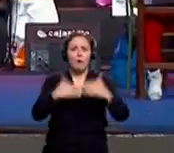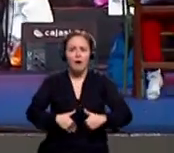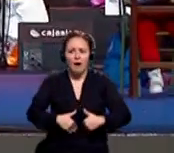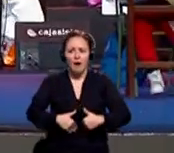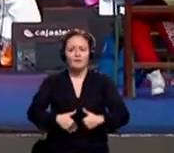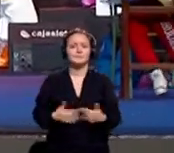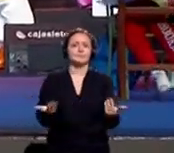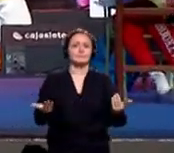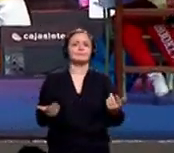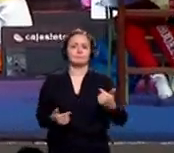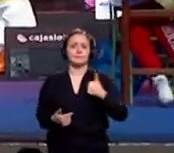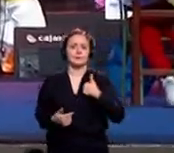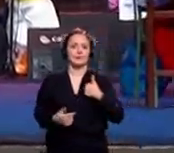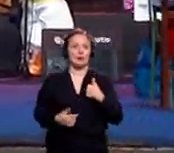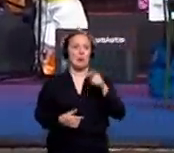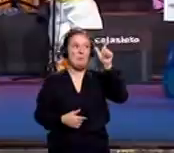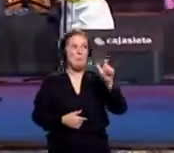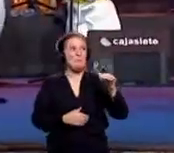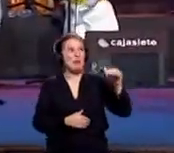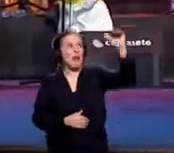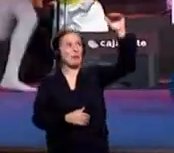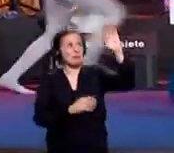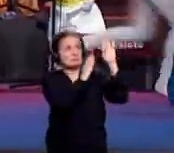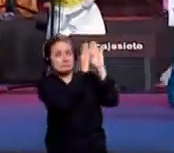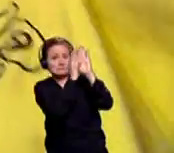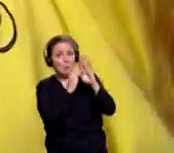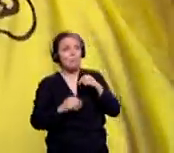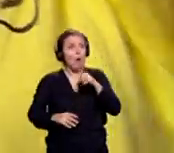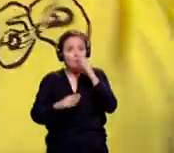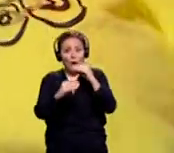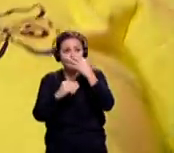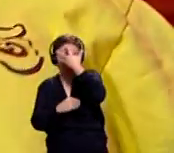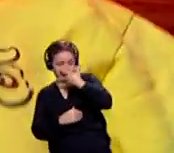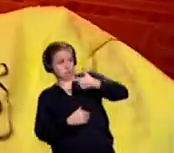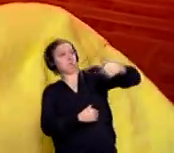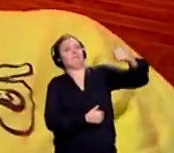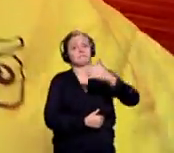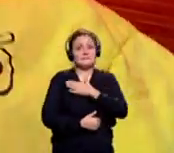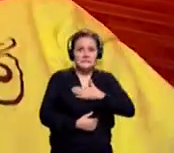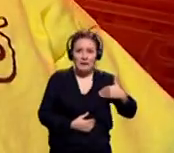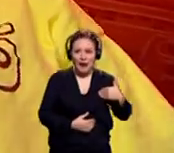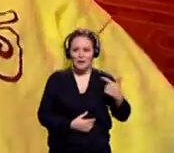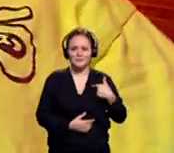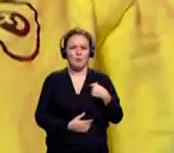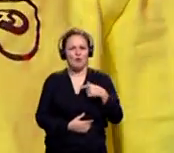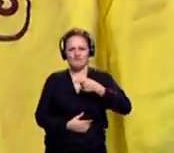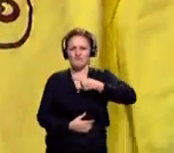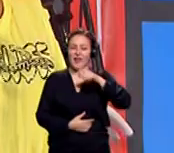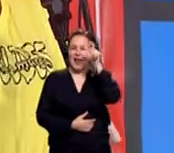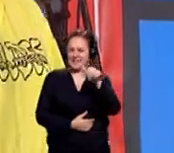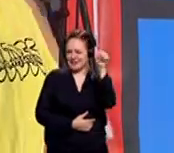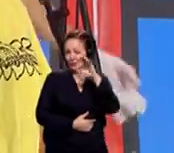Me escondo del marandote, el bocadillo me quiere quitar. El guapito,